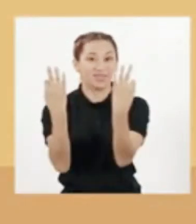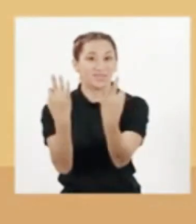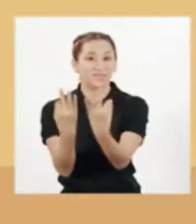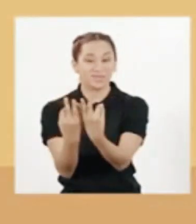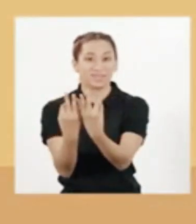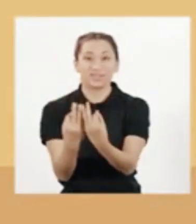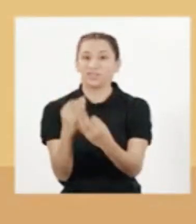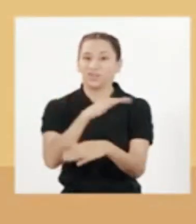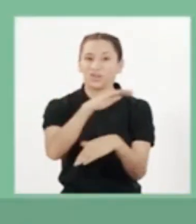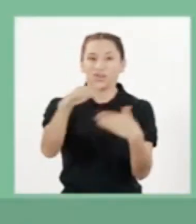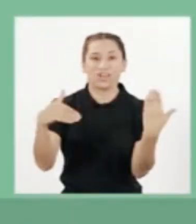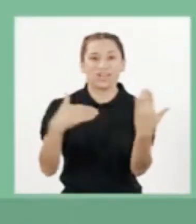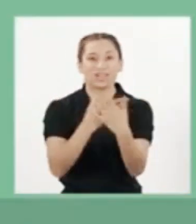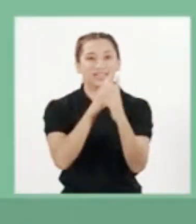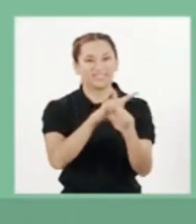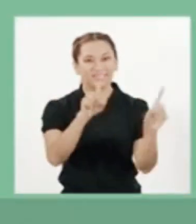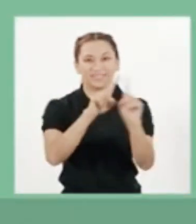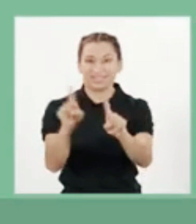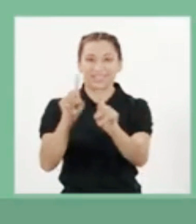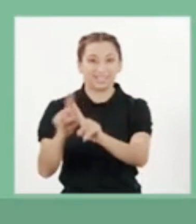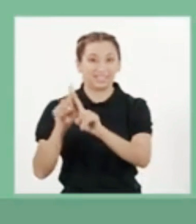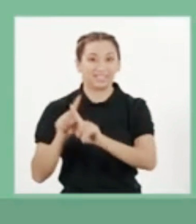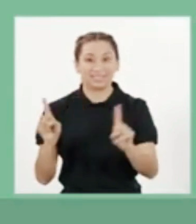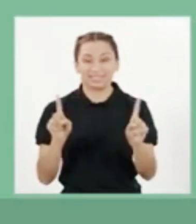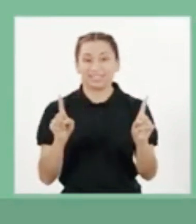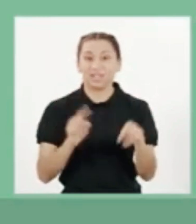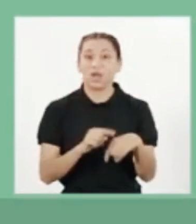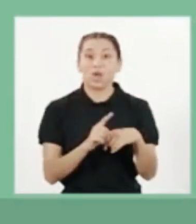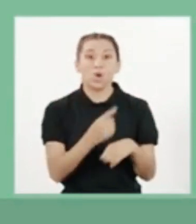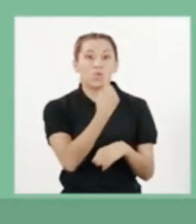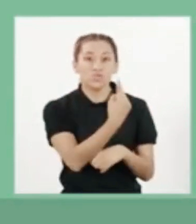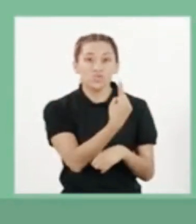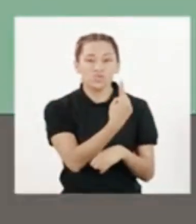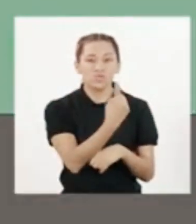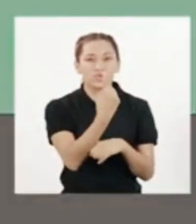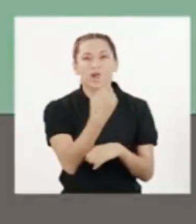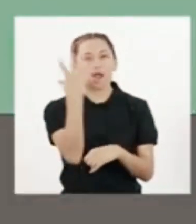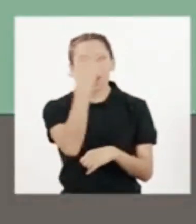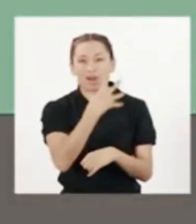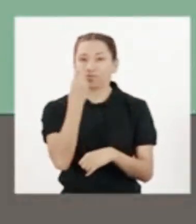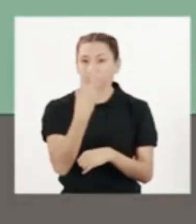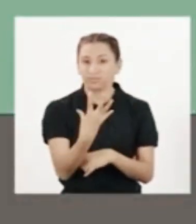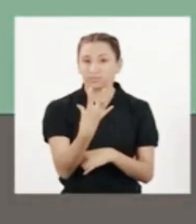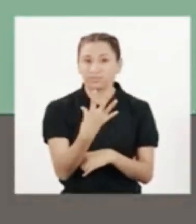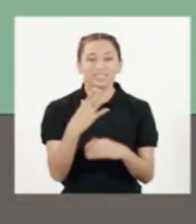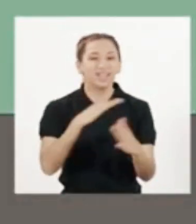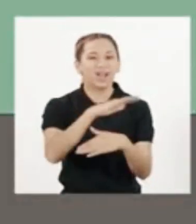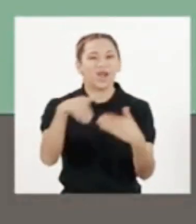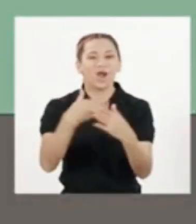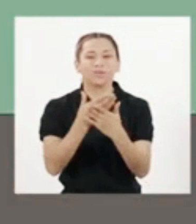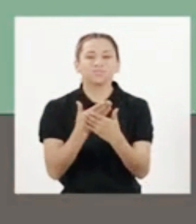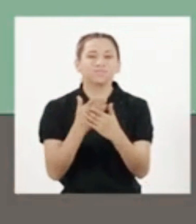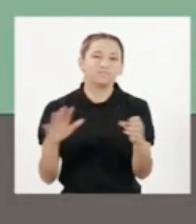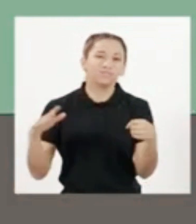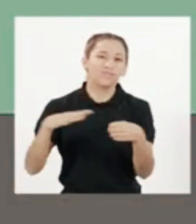Familias, familias, son todas diferentes, únicas y hermosas